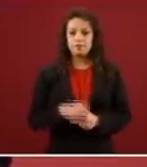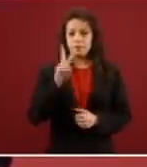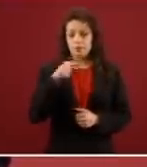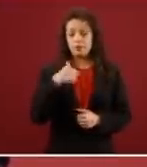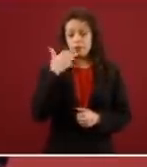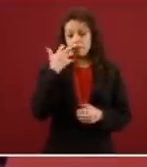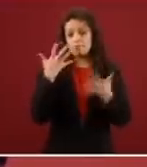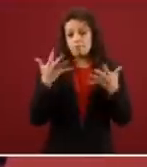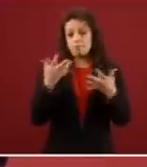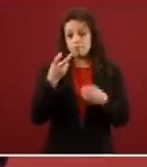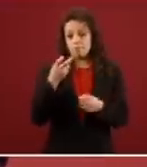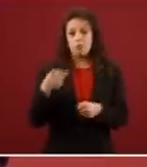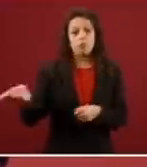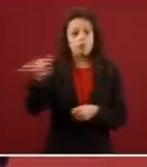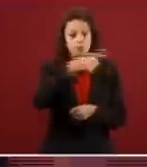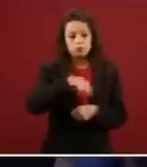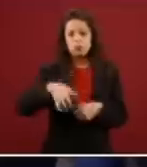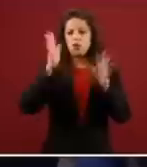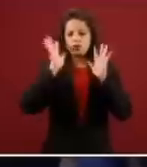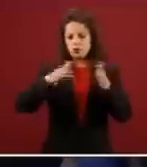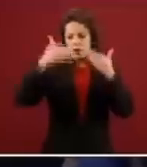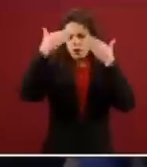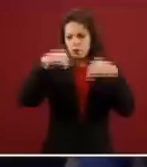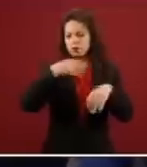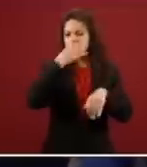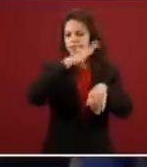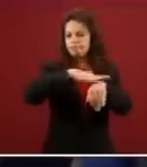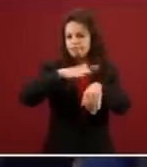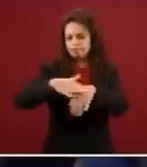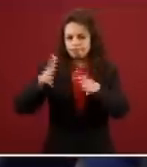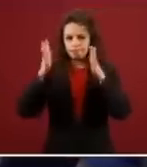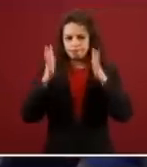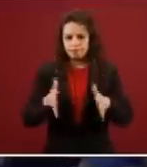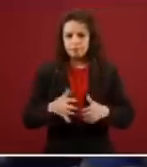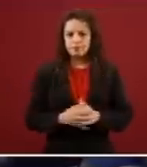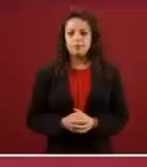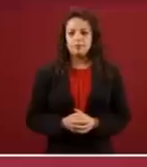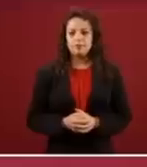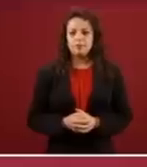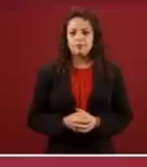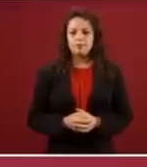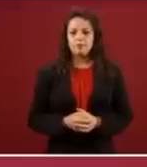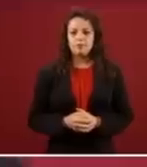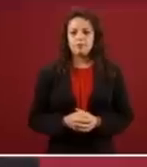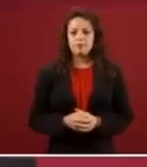ya lo sabe la gente, ¿sí? Los sistemas de rayos X